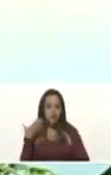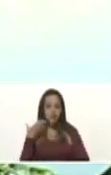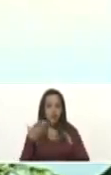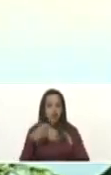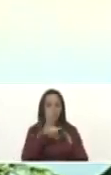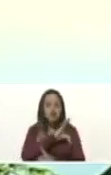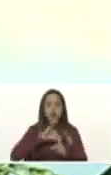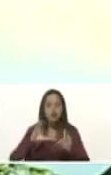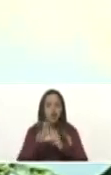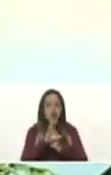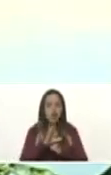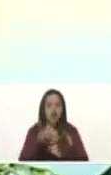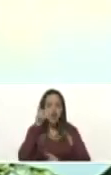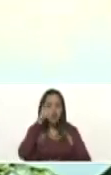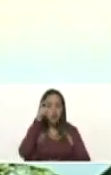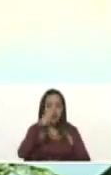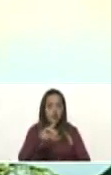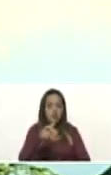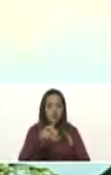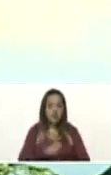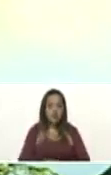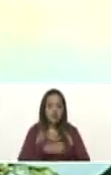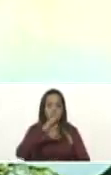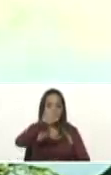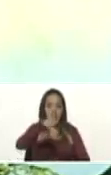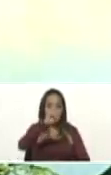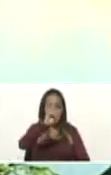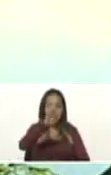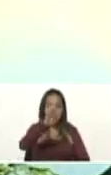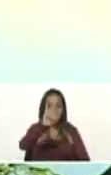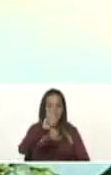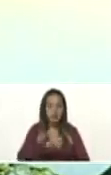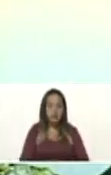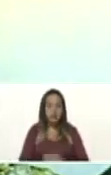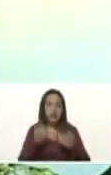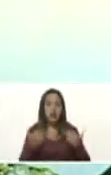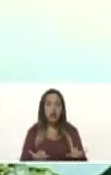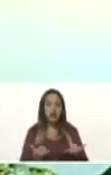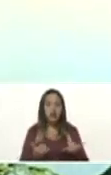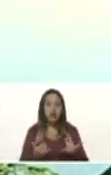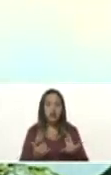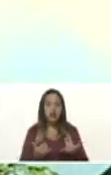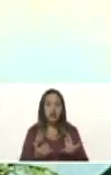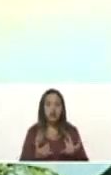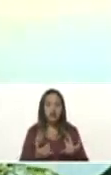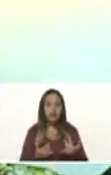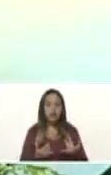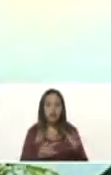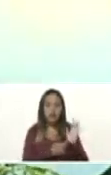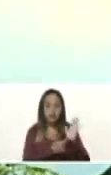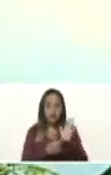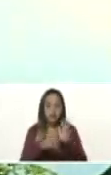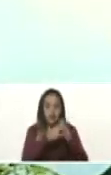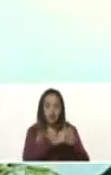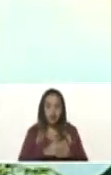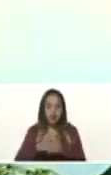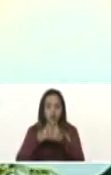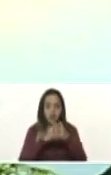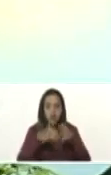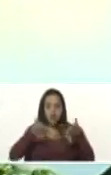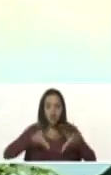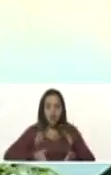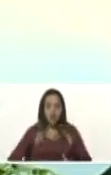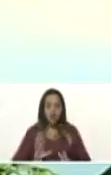del pueblo Jibi. Y vamos a escuchar de Estados Unidos. Nació en